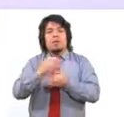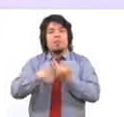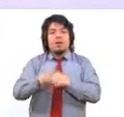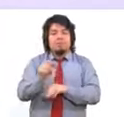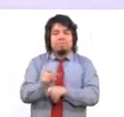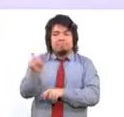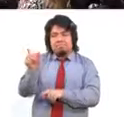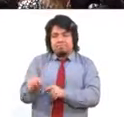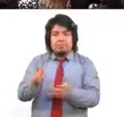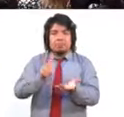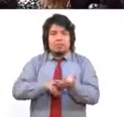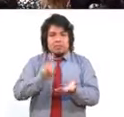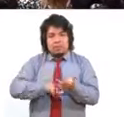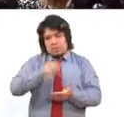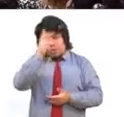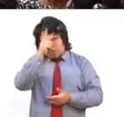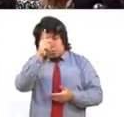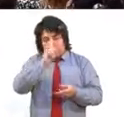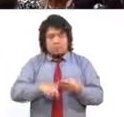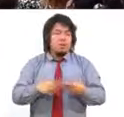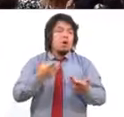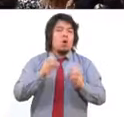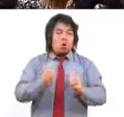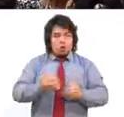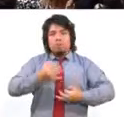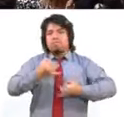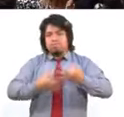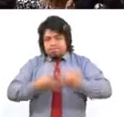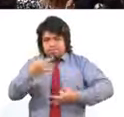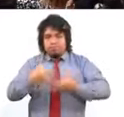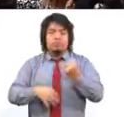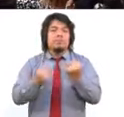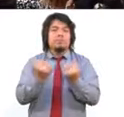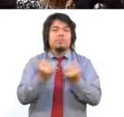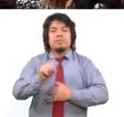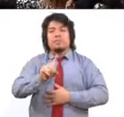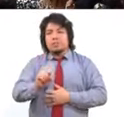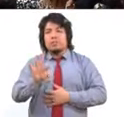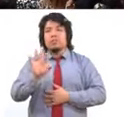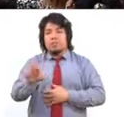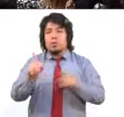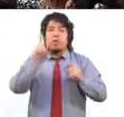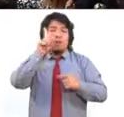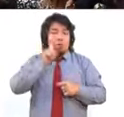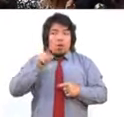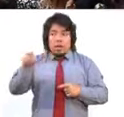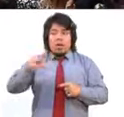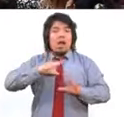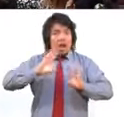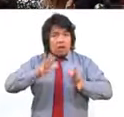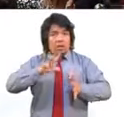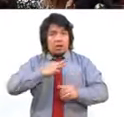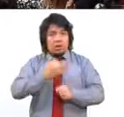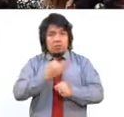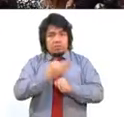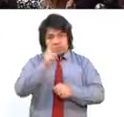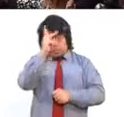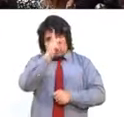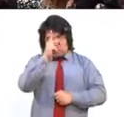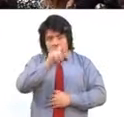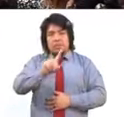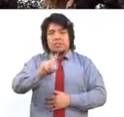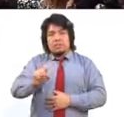valoraciones psicológica y jurídica. Tenemos 150 mujeres en atención psicológica, 167